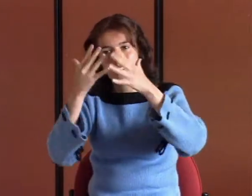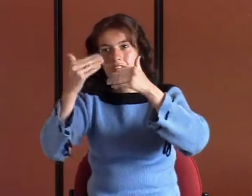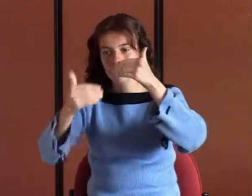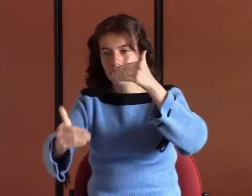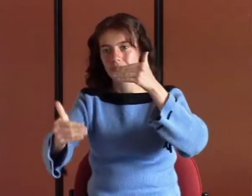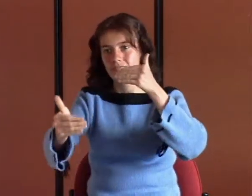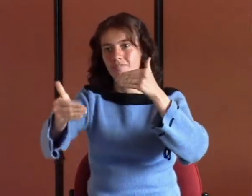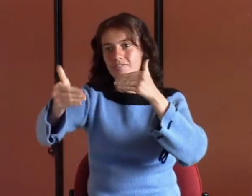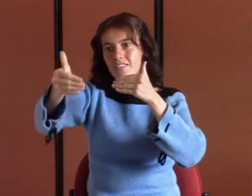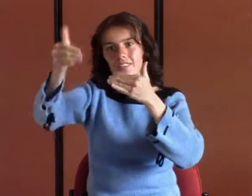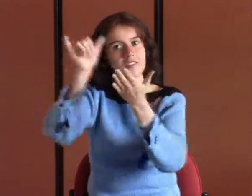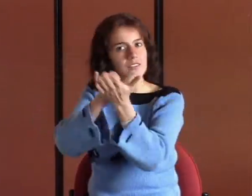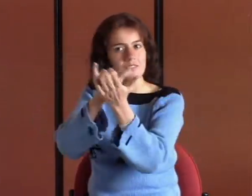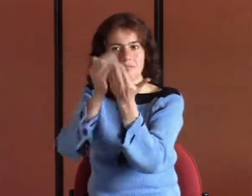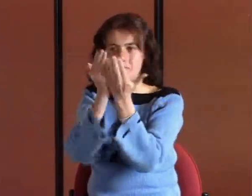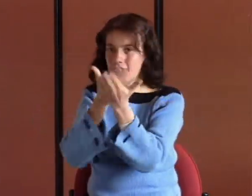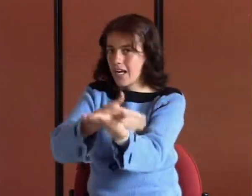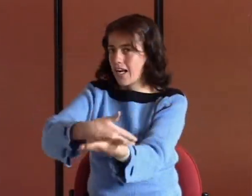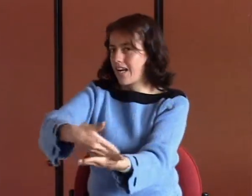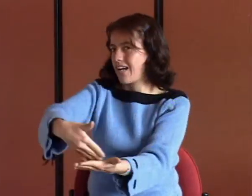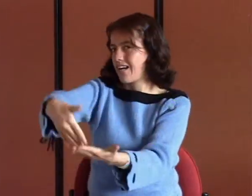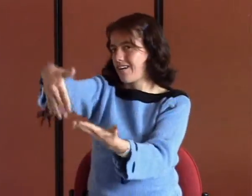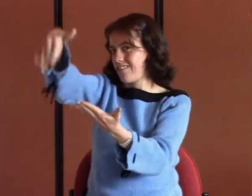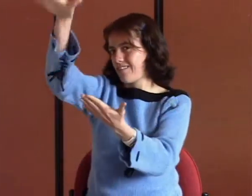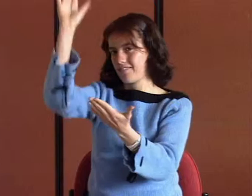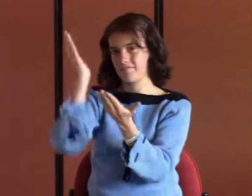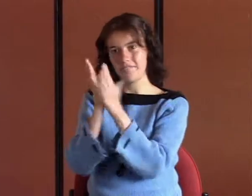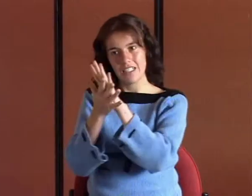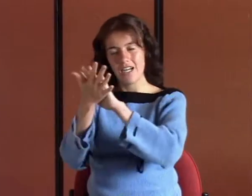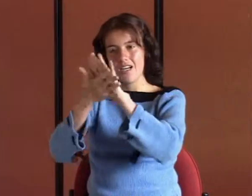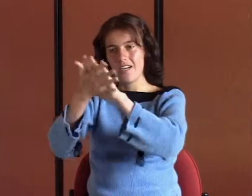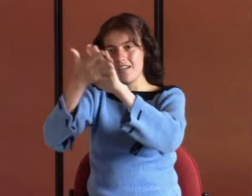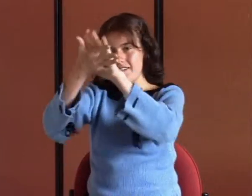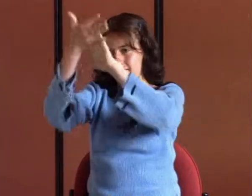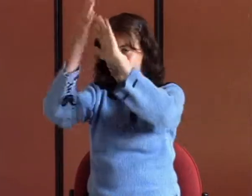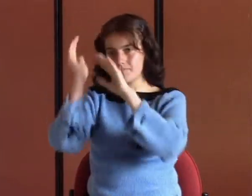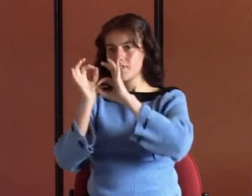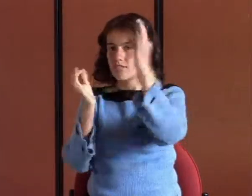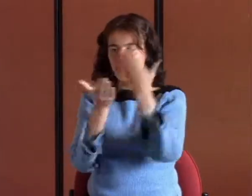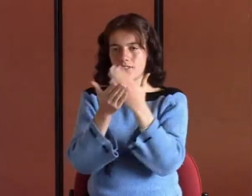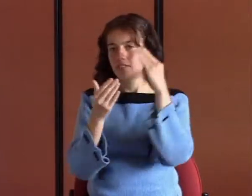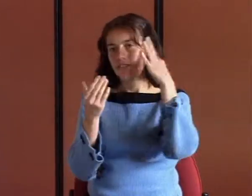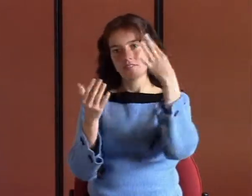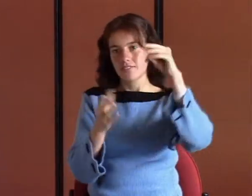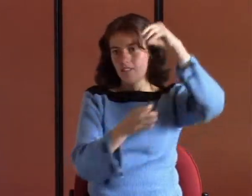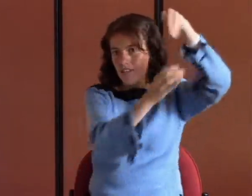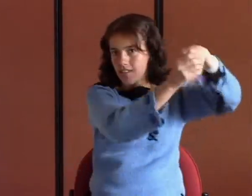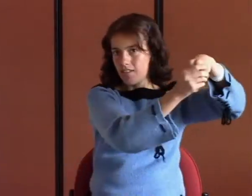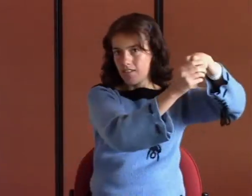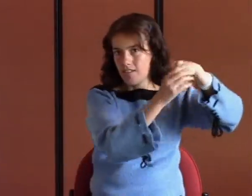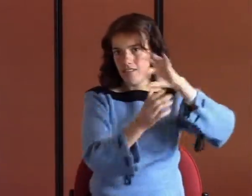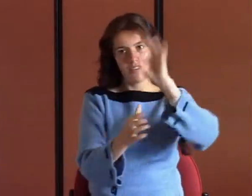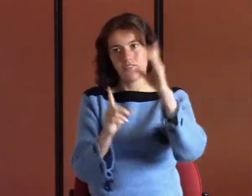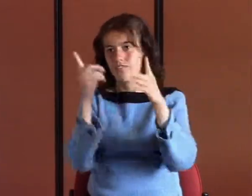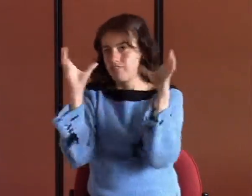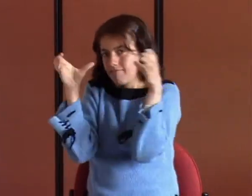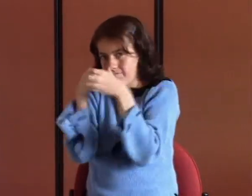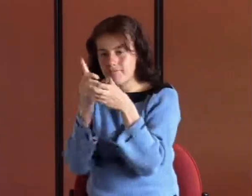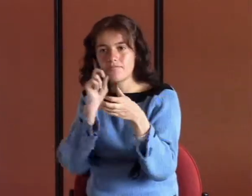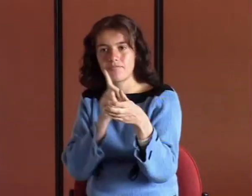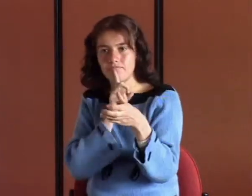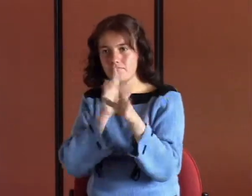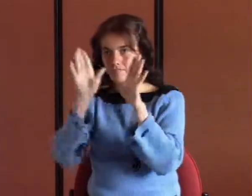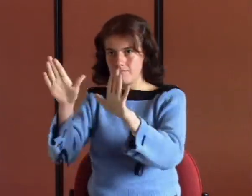habilidades motrices y así poco a poco, durante mi transcurso de educación, estuve todo el tiempo